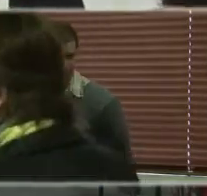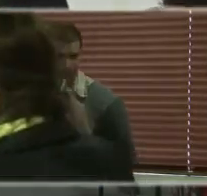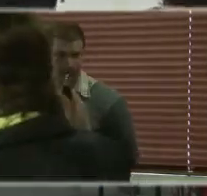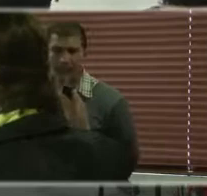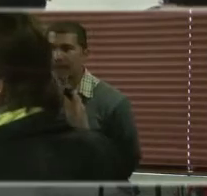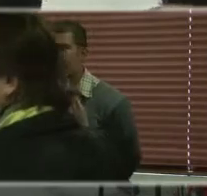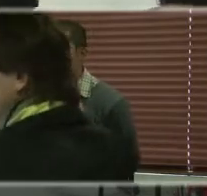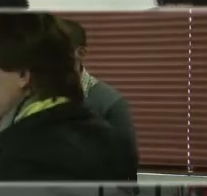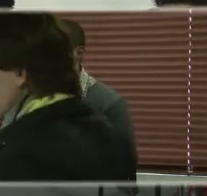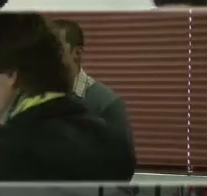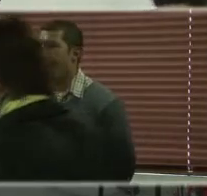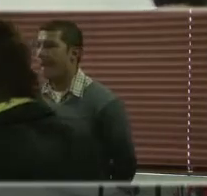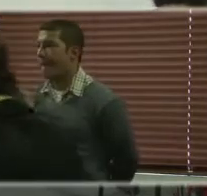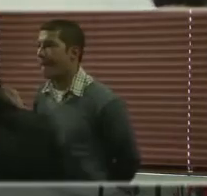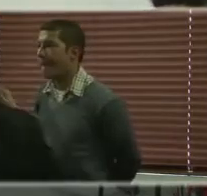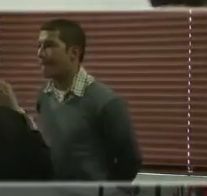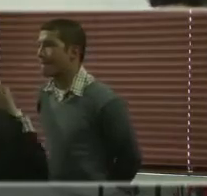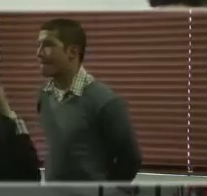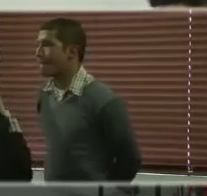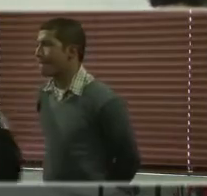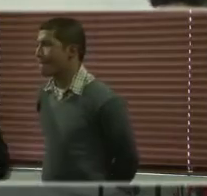muy bien listo